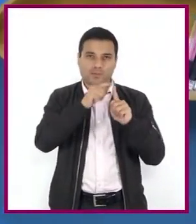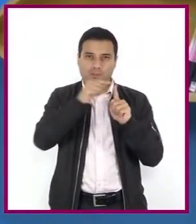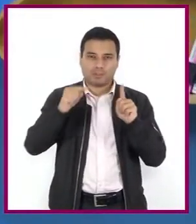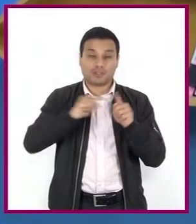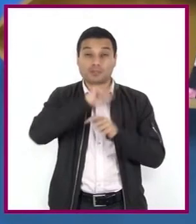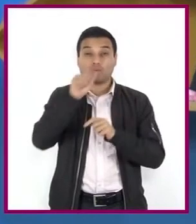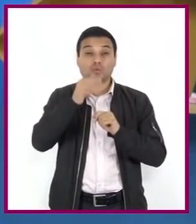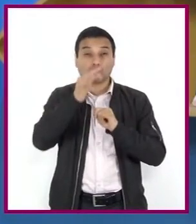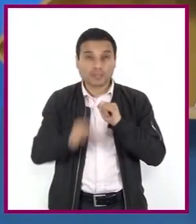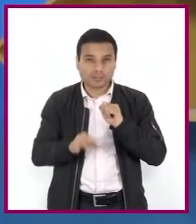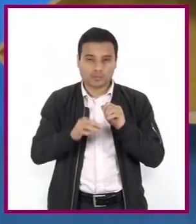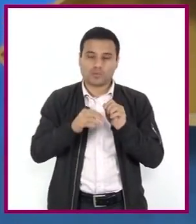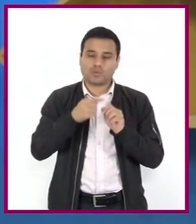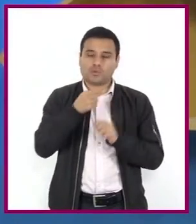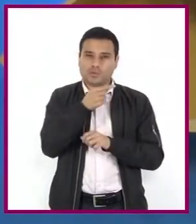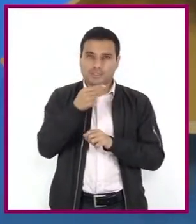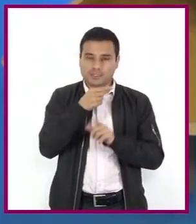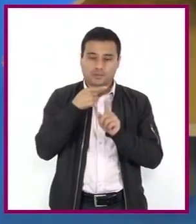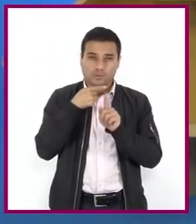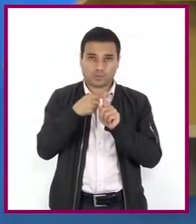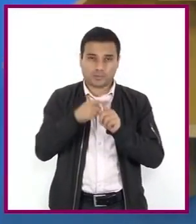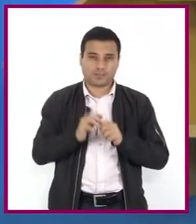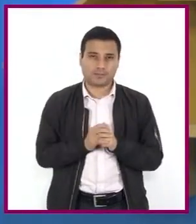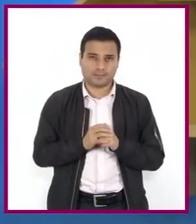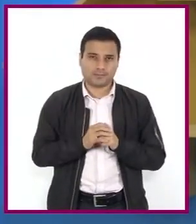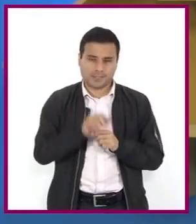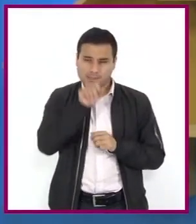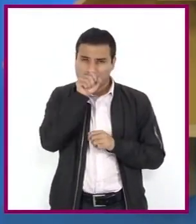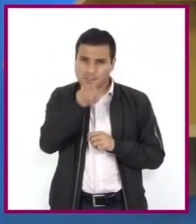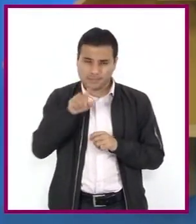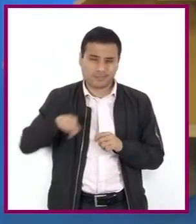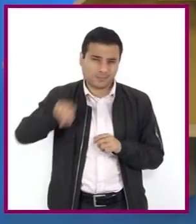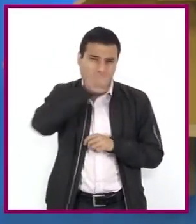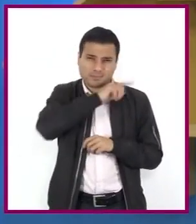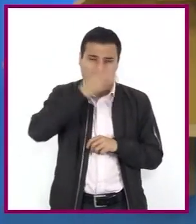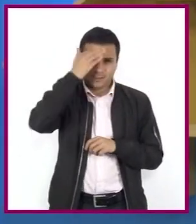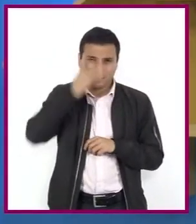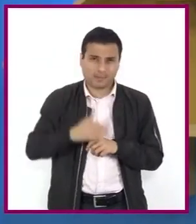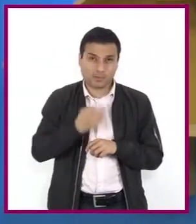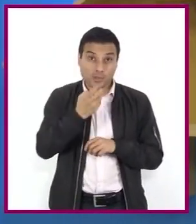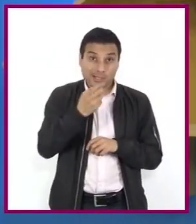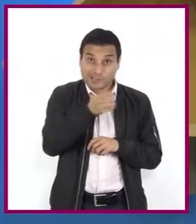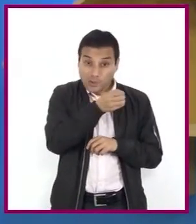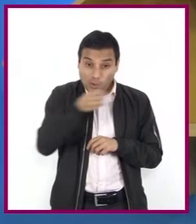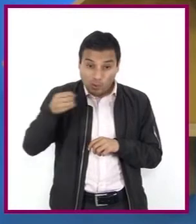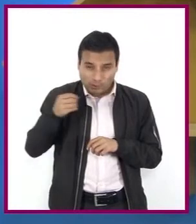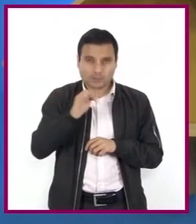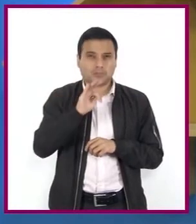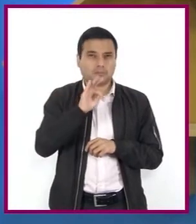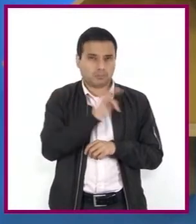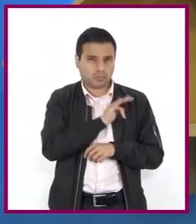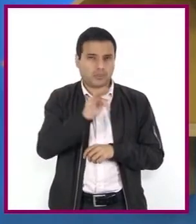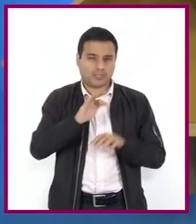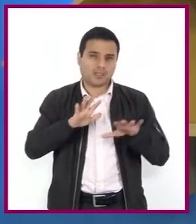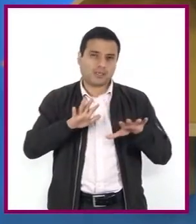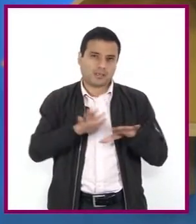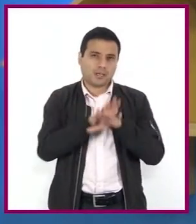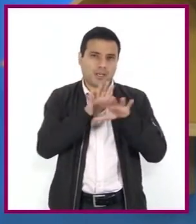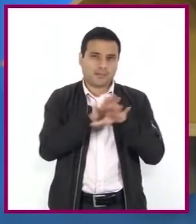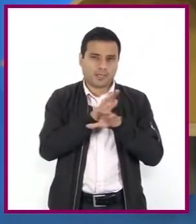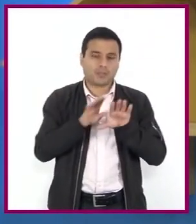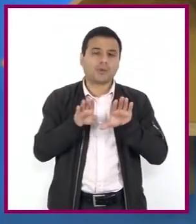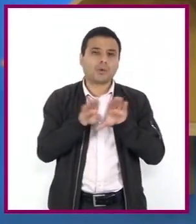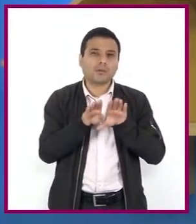las sumas y las restas. Sabemos también que esta jerarquía puede alterarse con el uso de